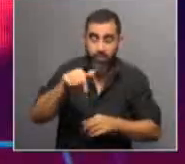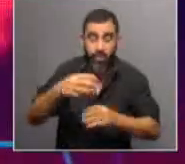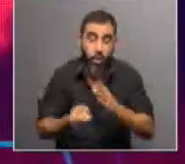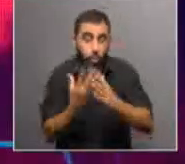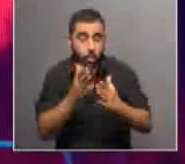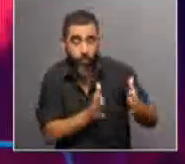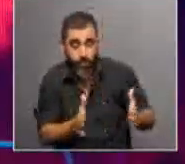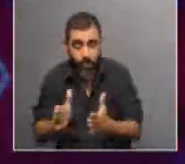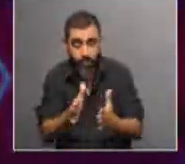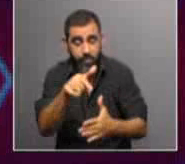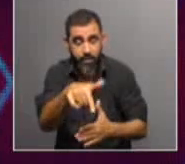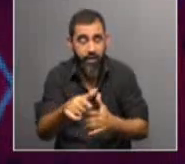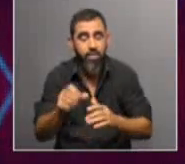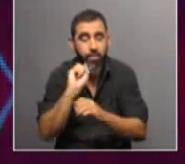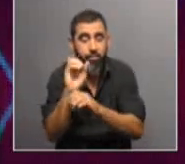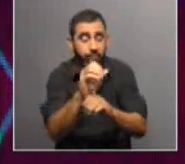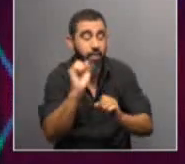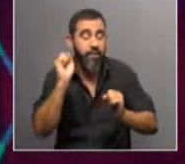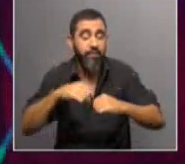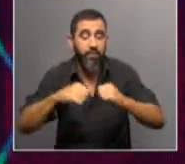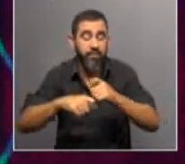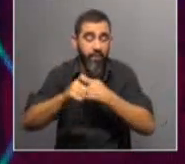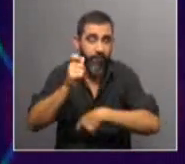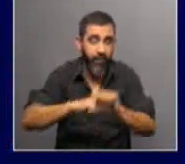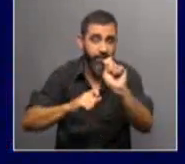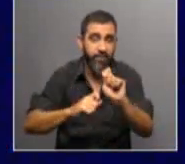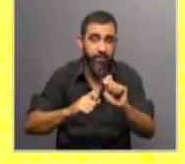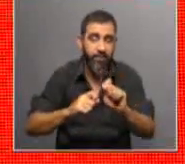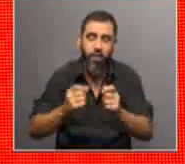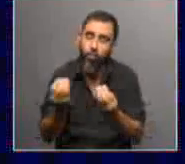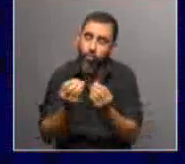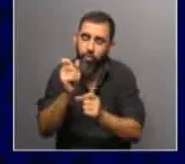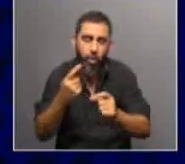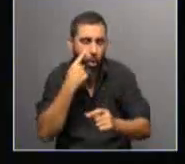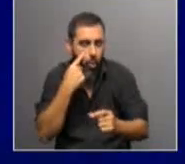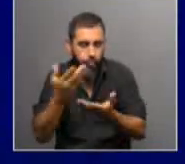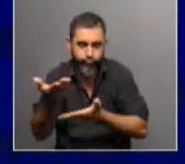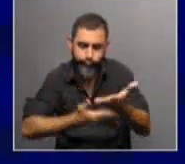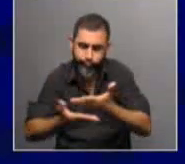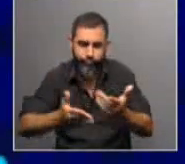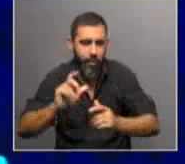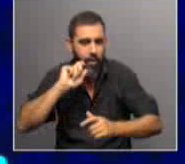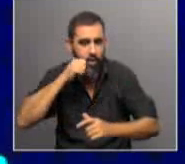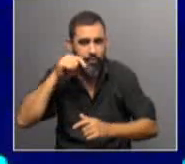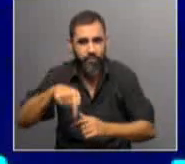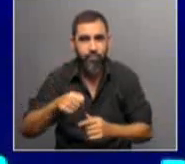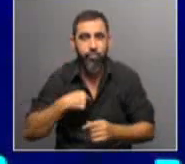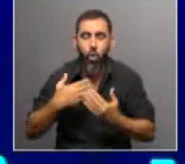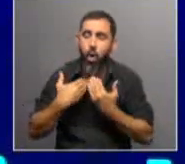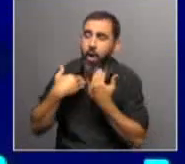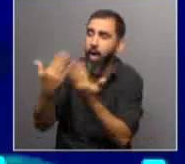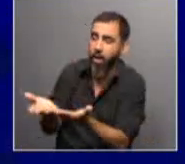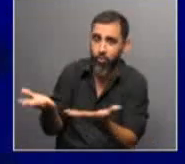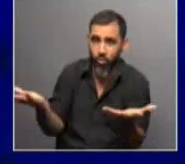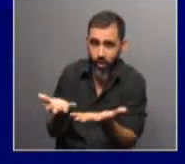nuevo camino, que es de distribución de cervezas, que te encuentres mucha gente y conozcas mucha gente como querés. Sí, yo tengo regalos para usted, que